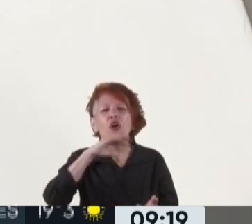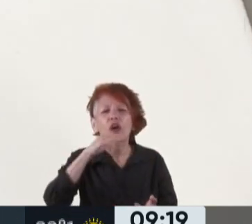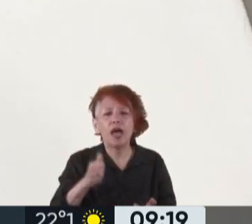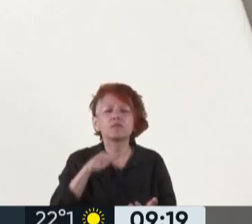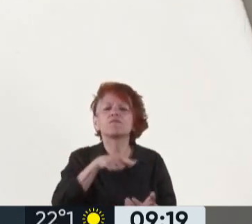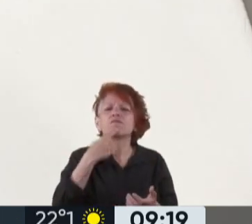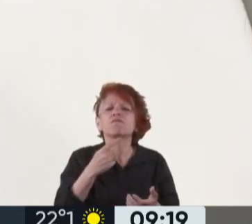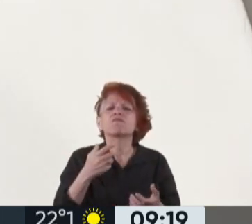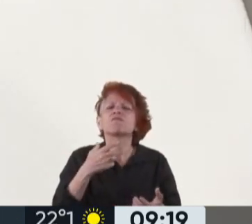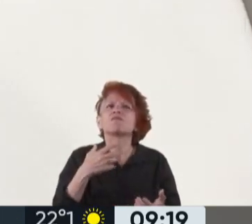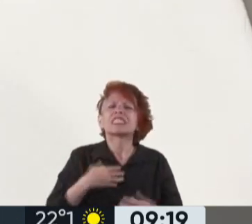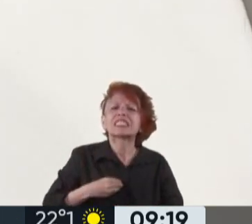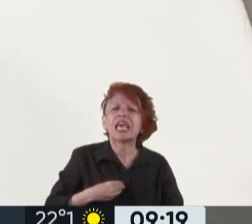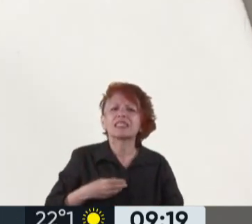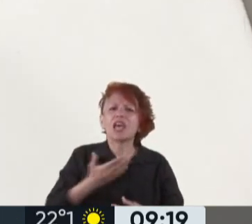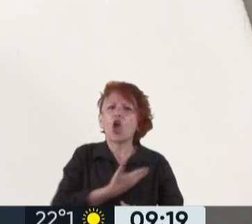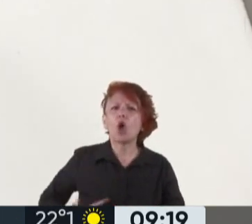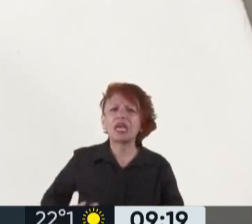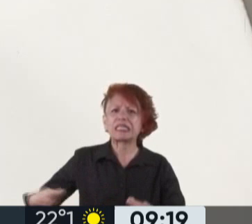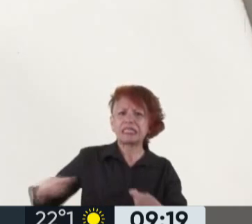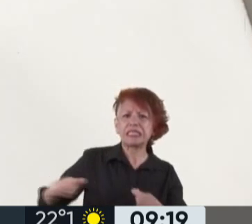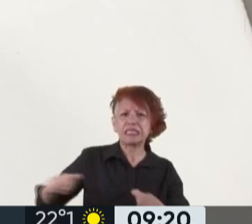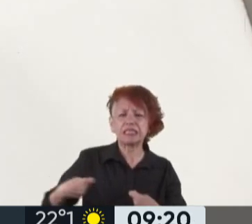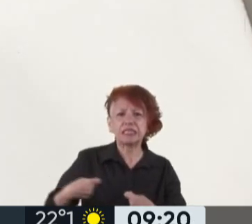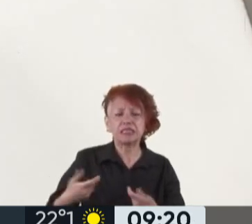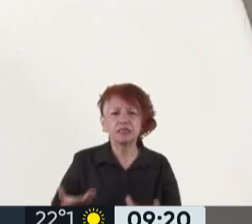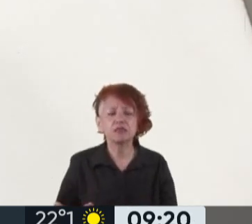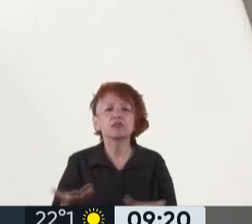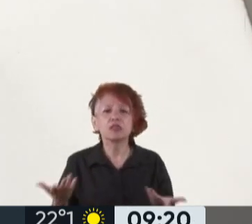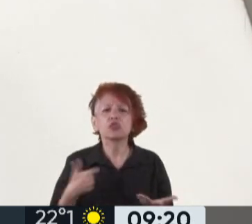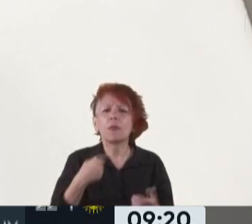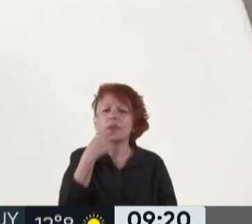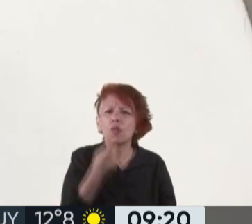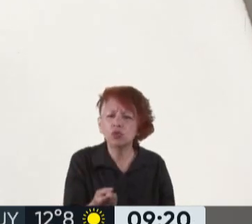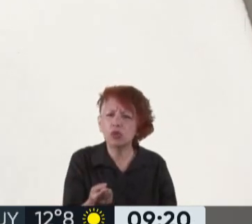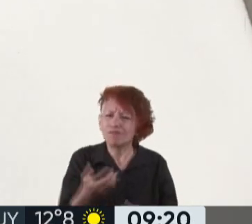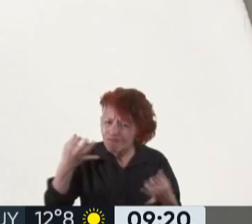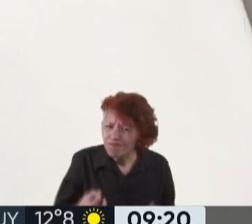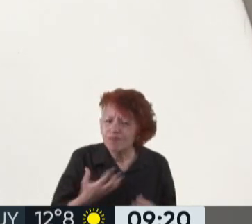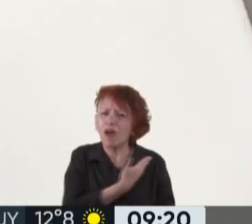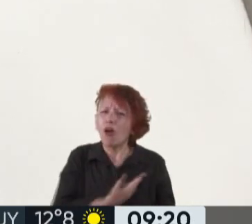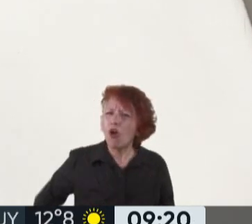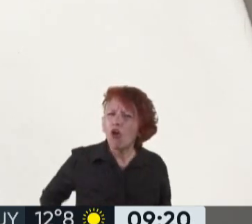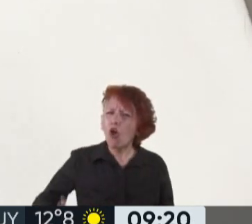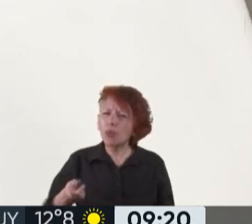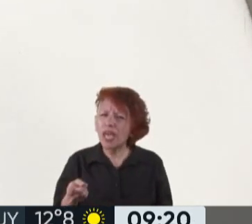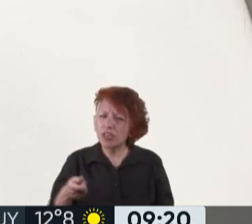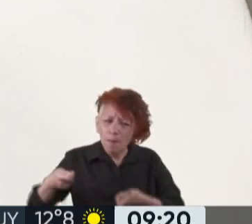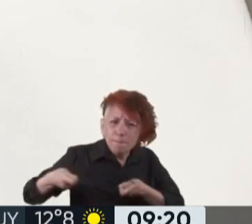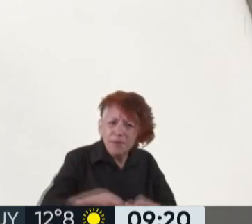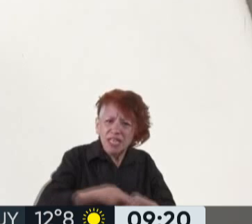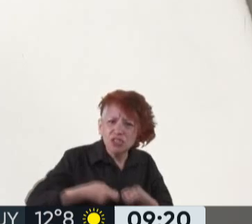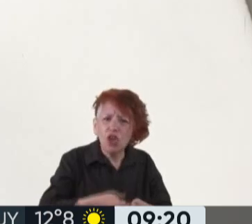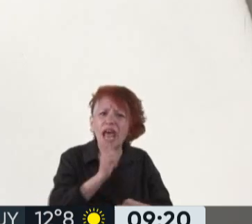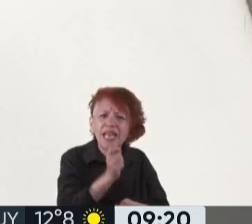apretados o presionados de alguna manera por el gobierno. Lo que quería consultar era efectivamente si el gobierno de alguna manera está presionando